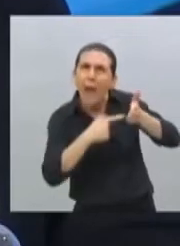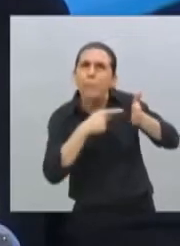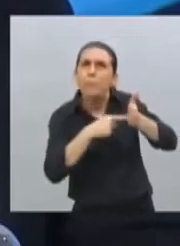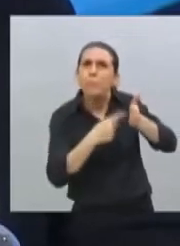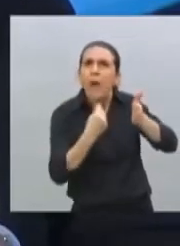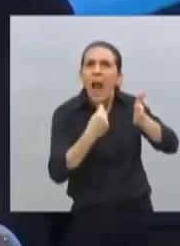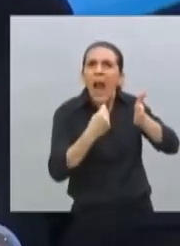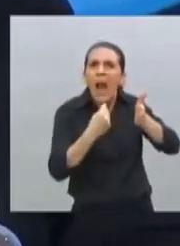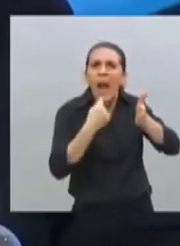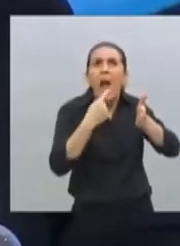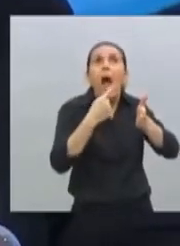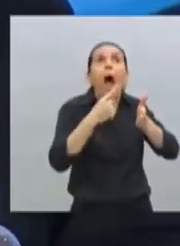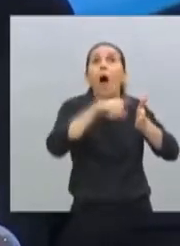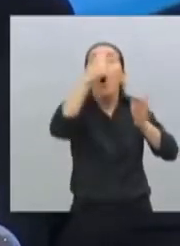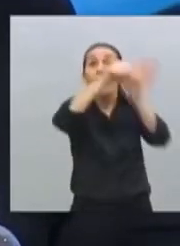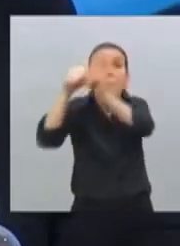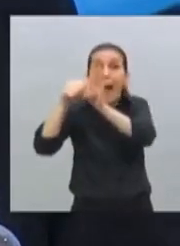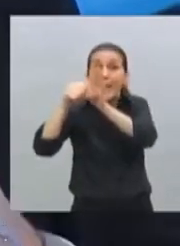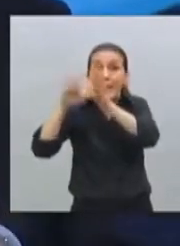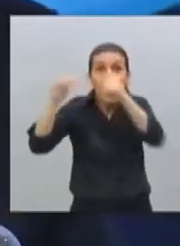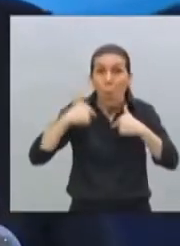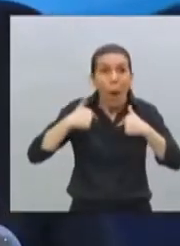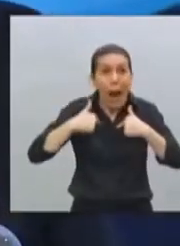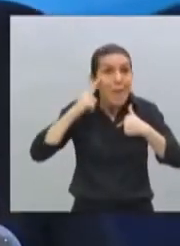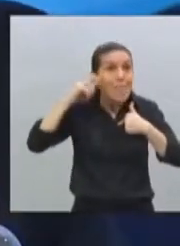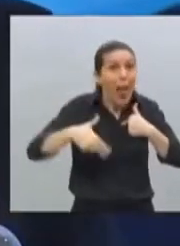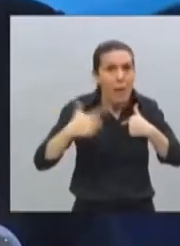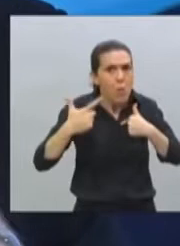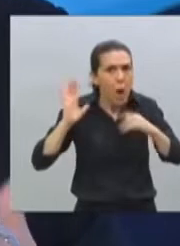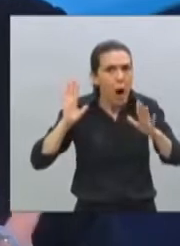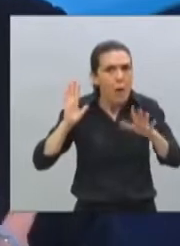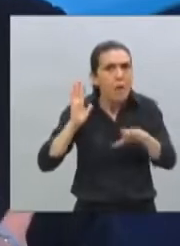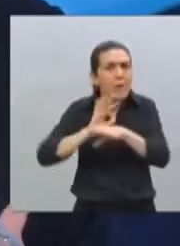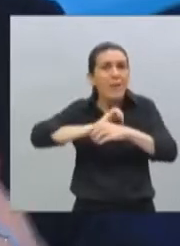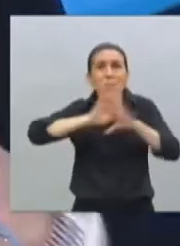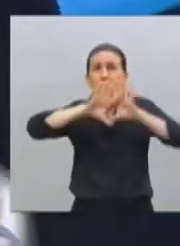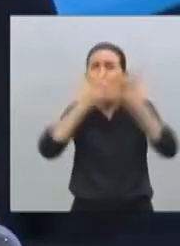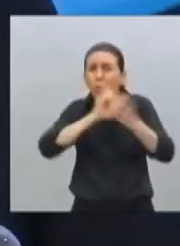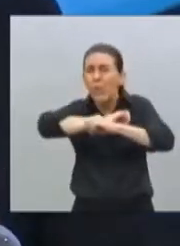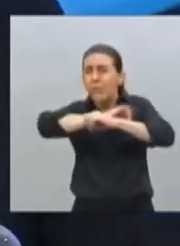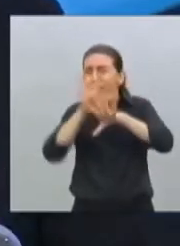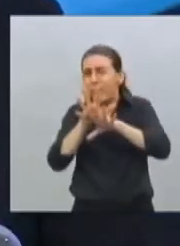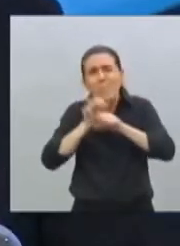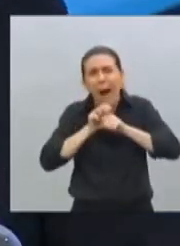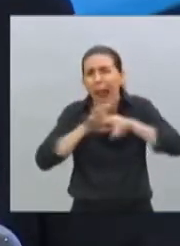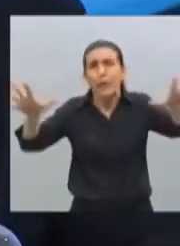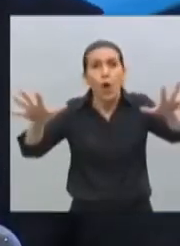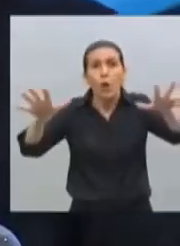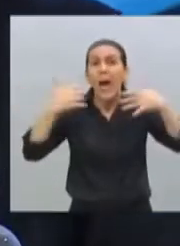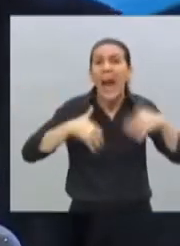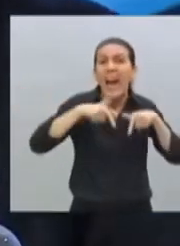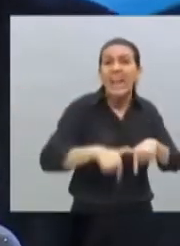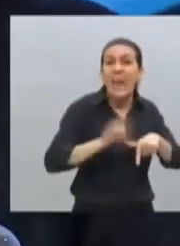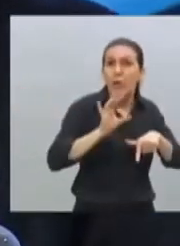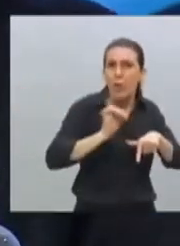compañeros y compañeras de distintos puntos del país y sobre distintos ejes que se venían planteando, sobre el tema, por ejemplo, el